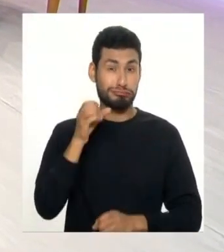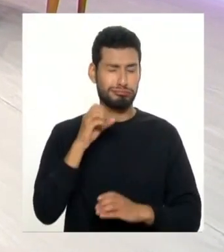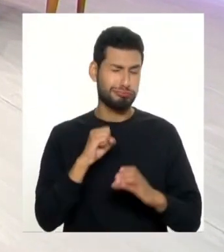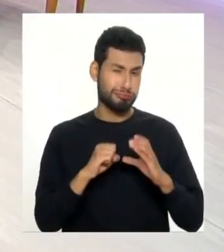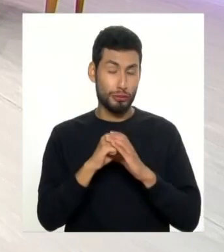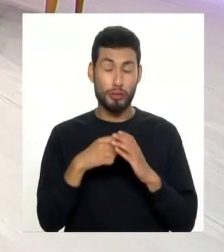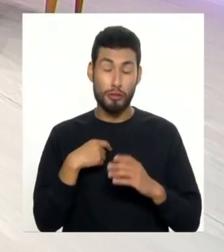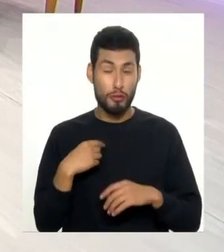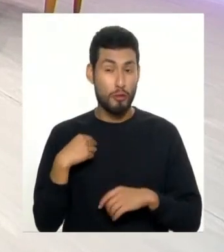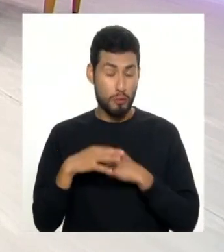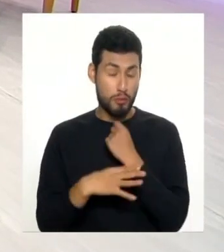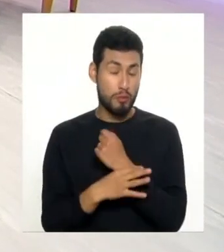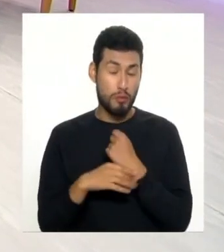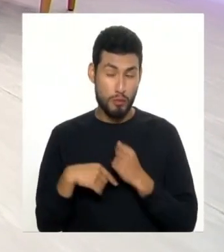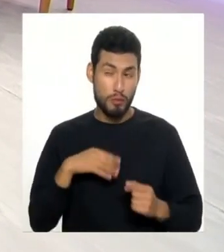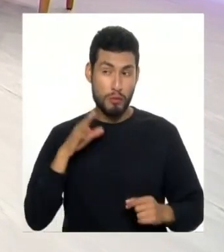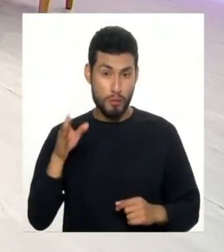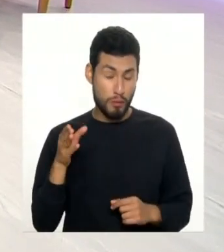en el hospital ya.